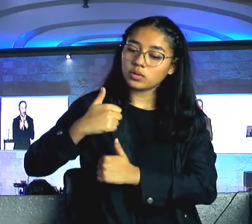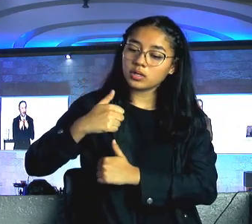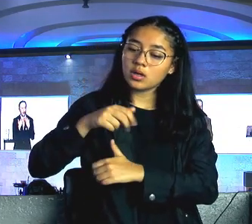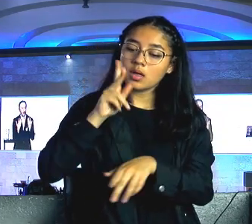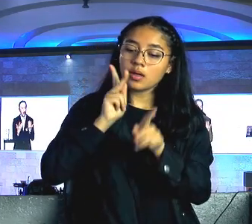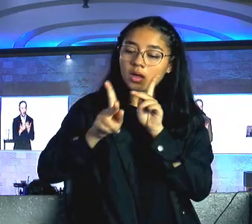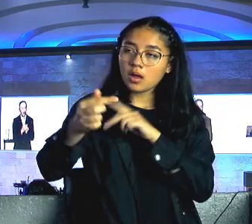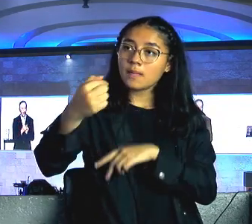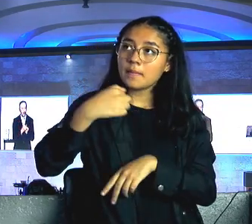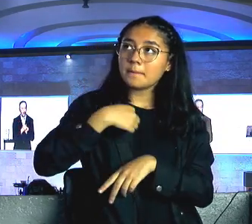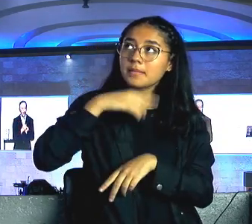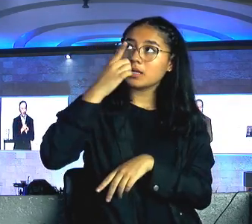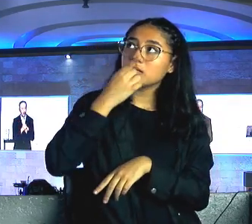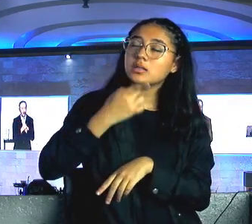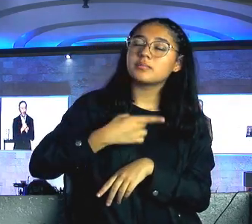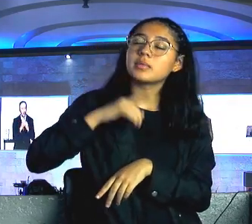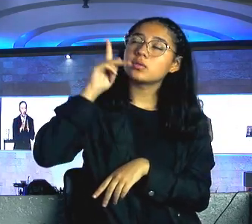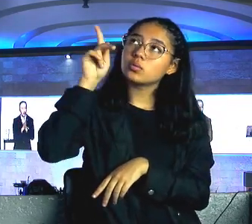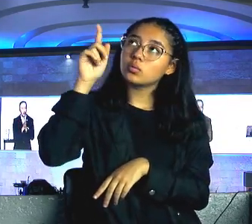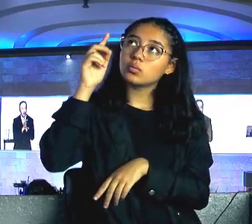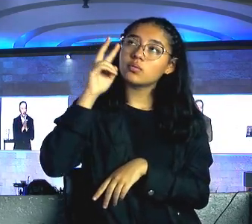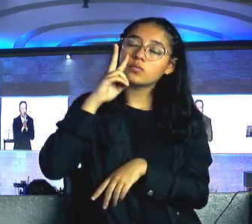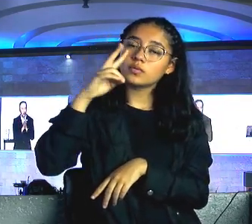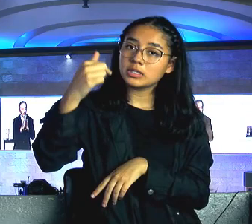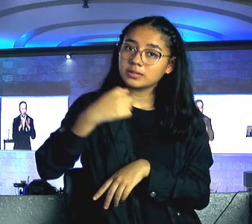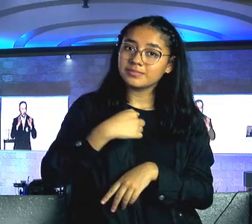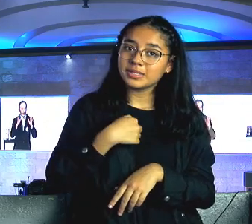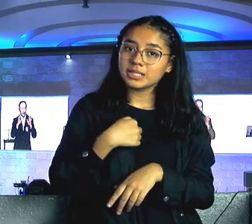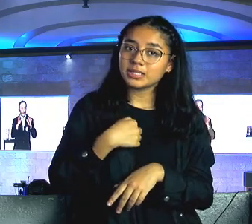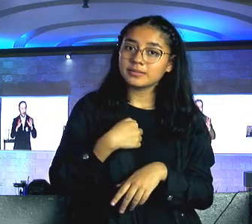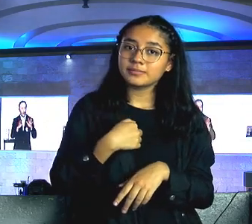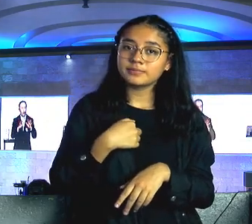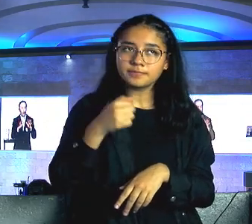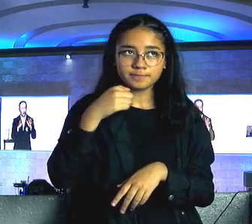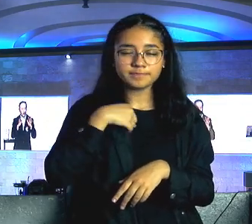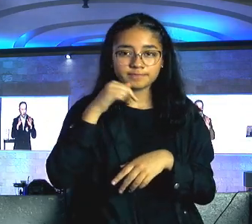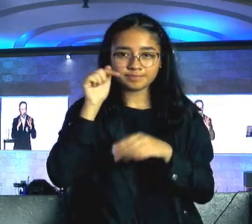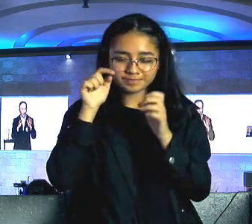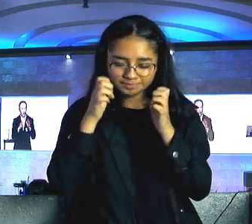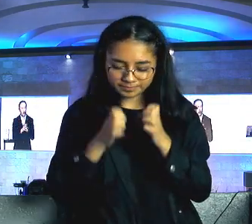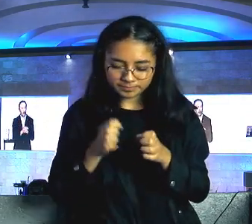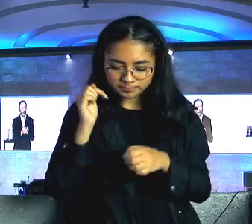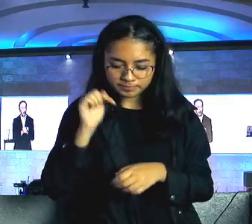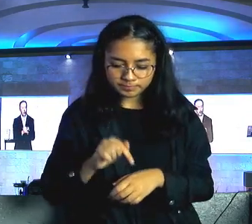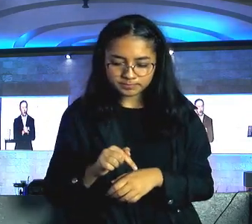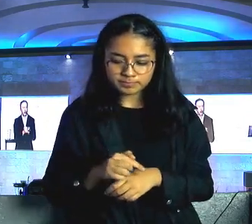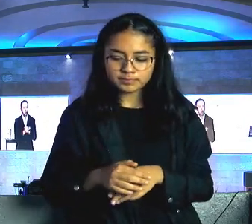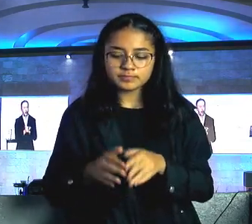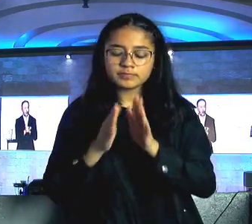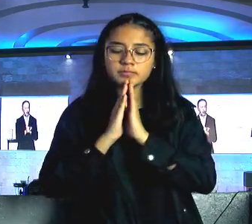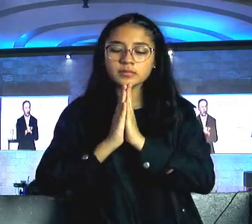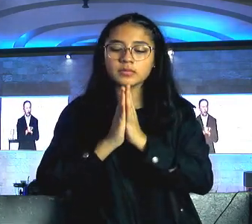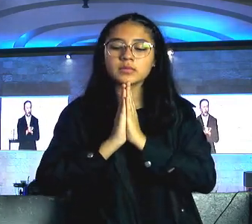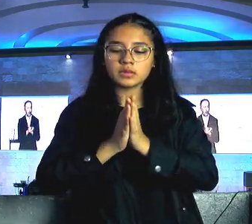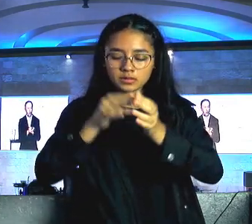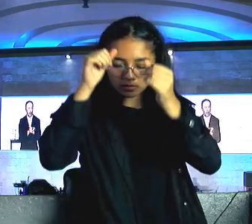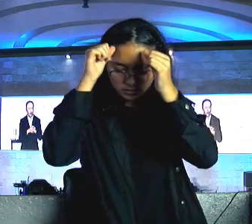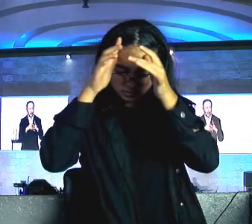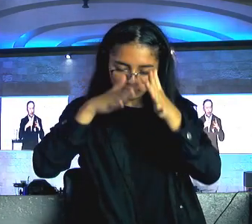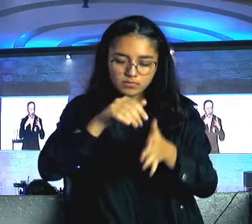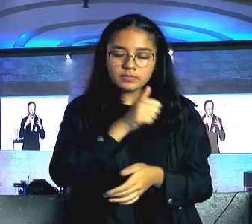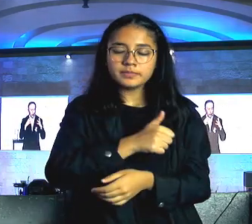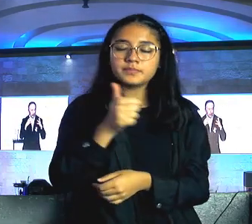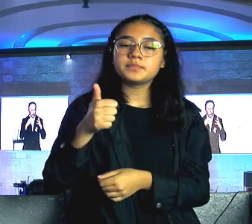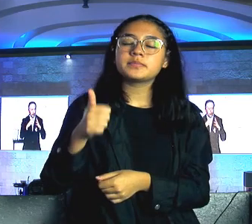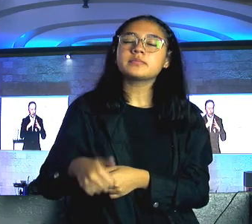Aquí estoy, Padre, en el nombre de Cristo Jesús. Sea tu bendición sobre cada uno de tus hijos que están puestos de pie y